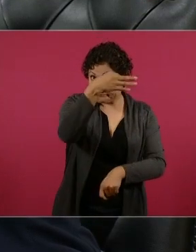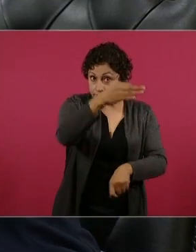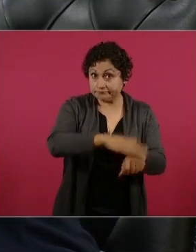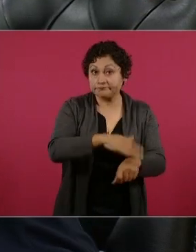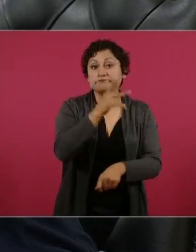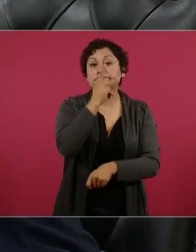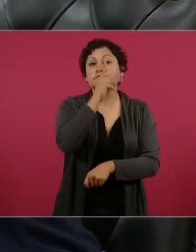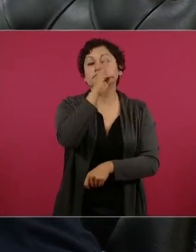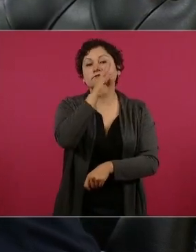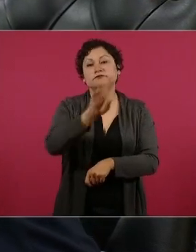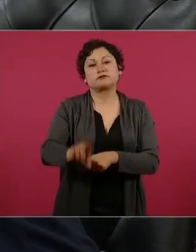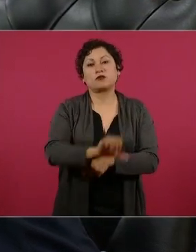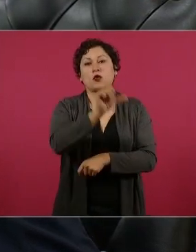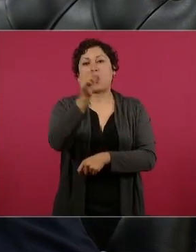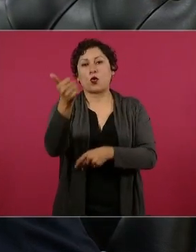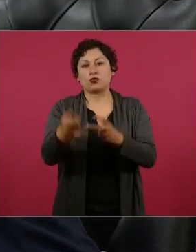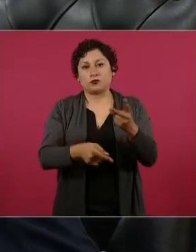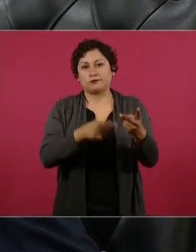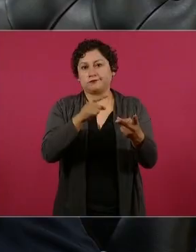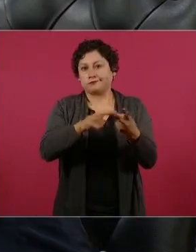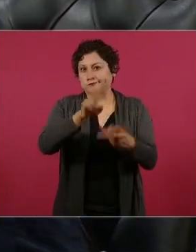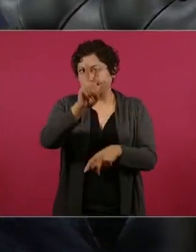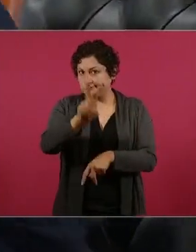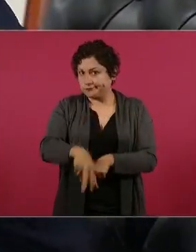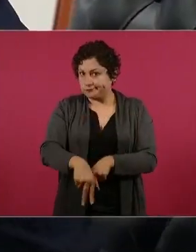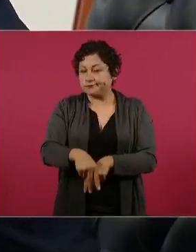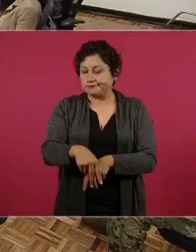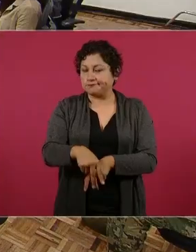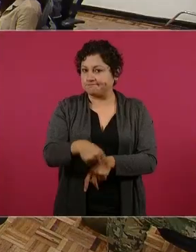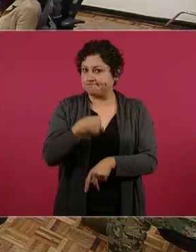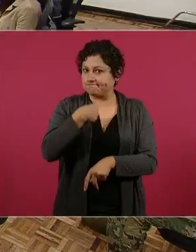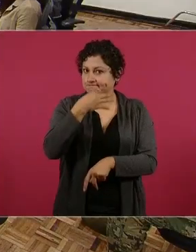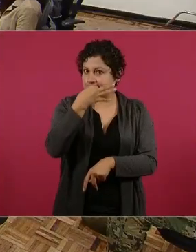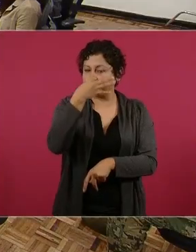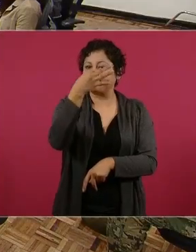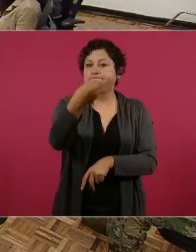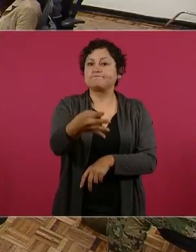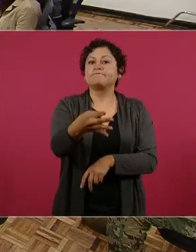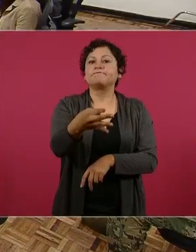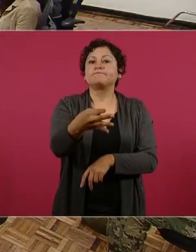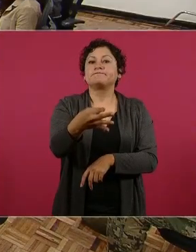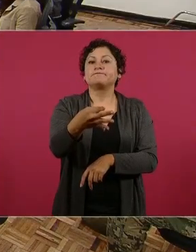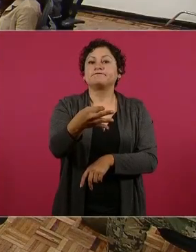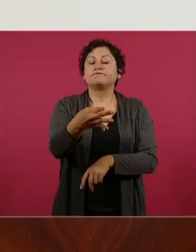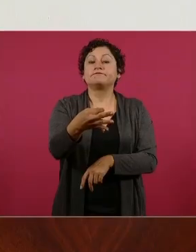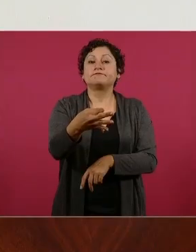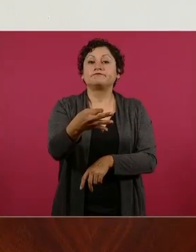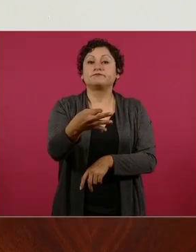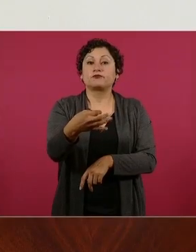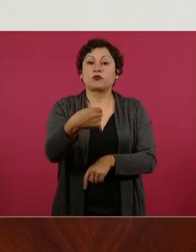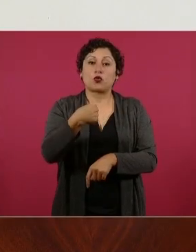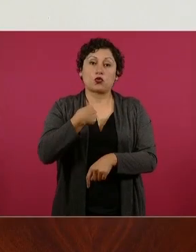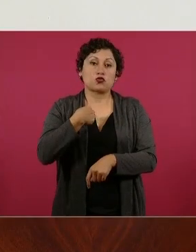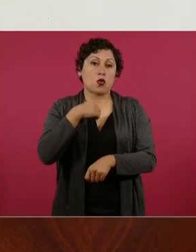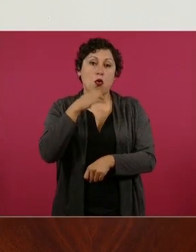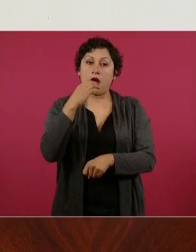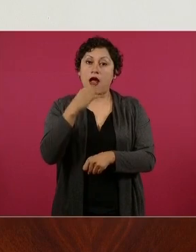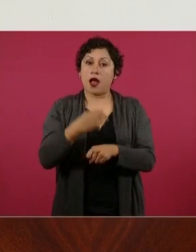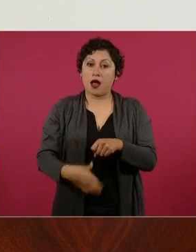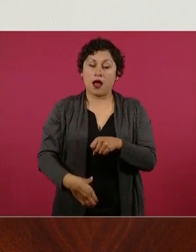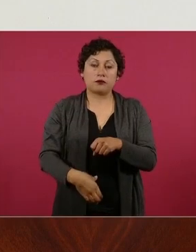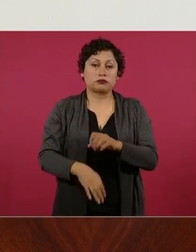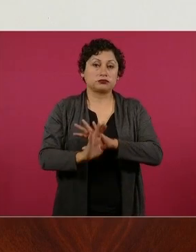en este caso y en otros, es que quien va a sustituirme es una mujer